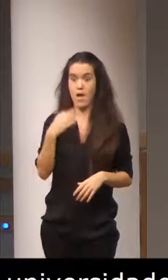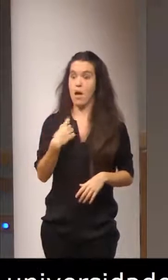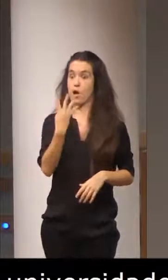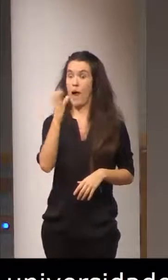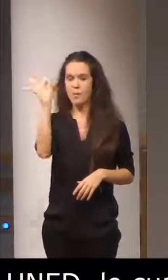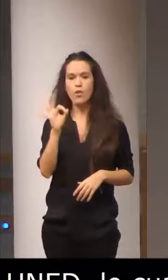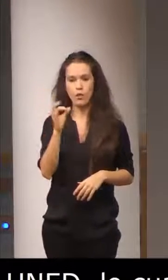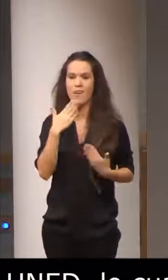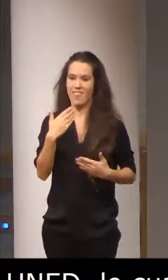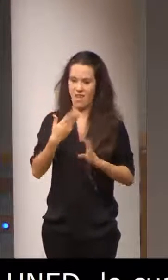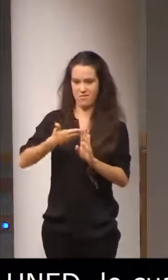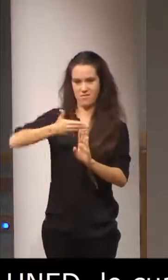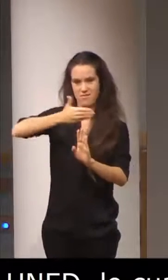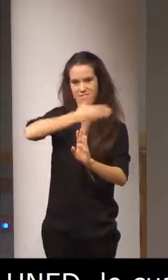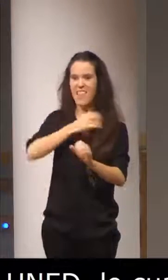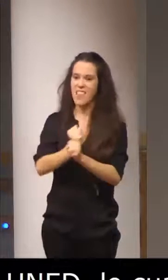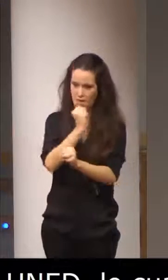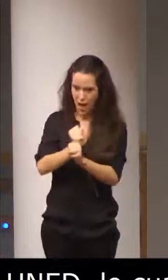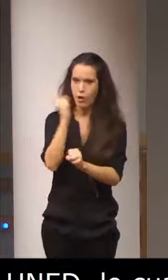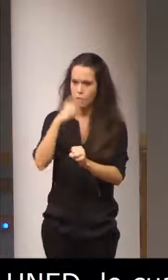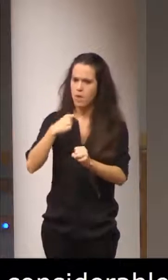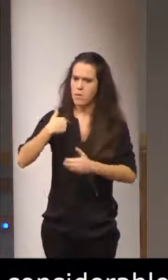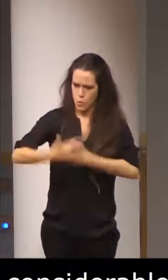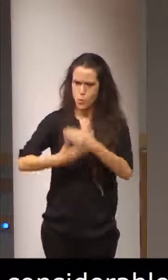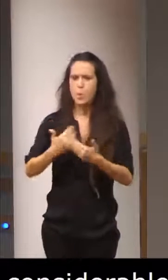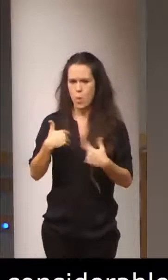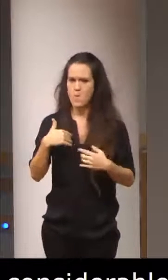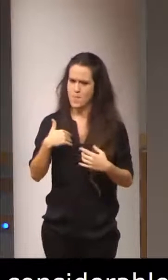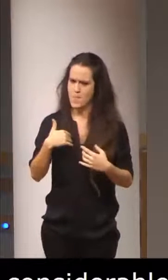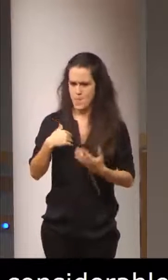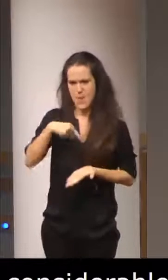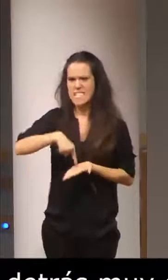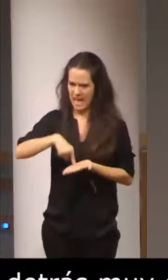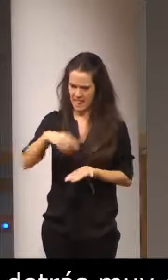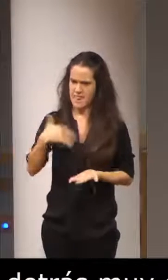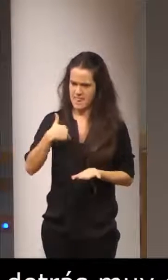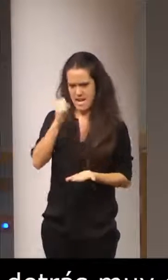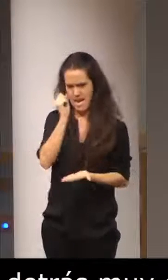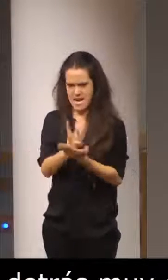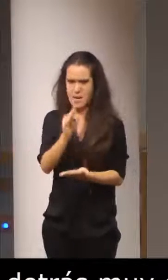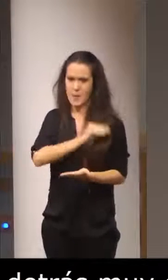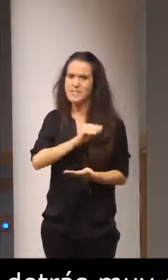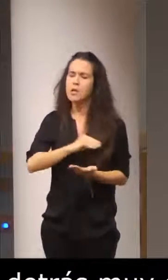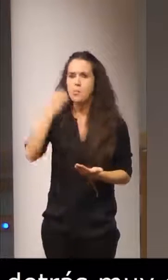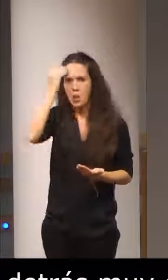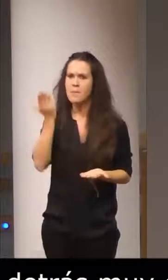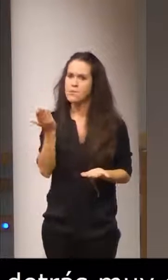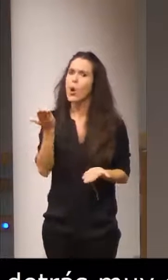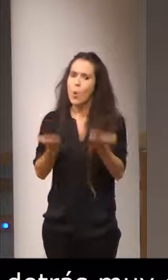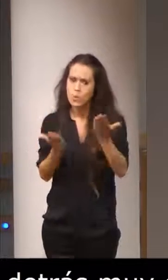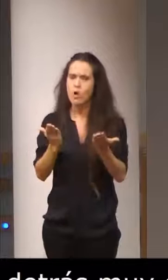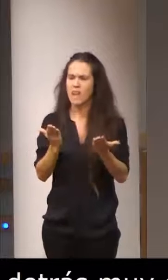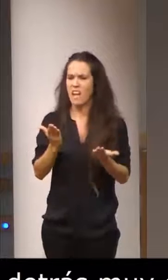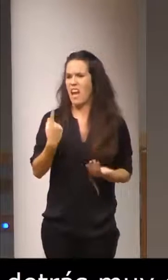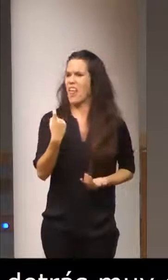continuo y exigente muchas veces pero yo creo justo desde luego y necesario